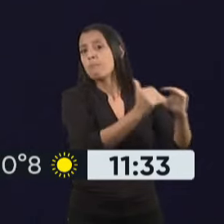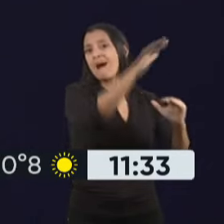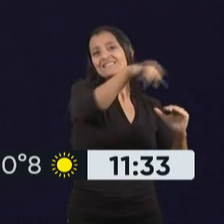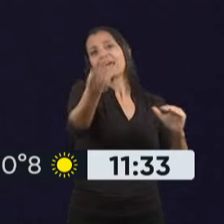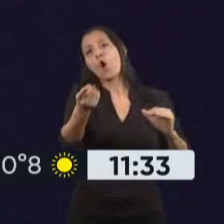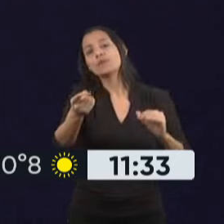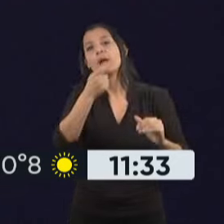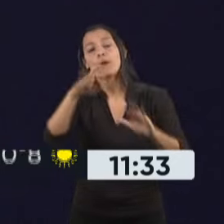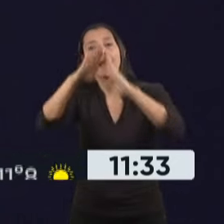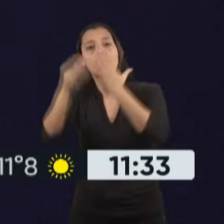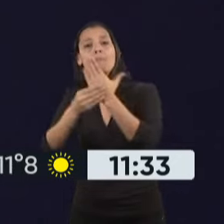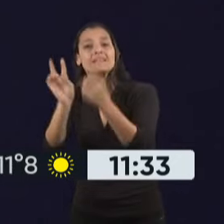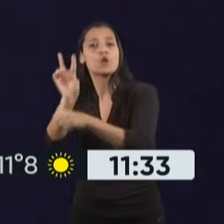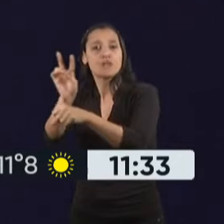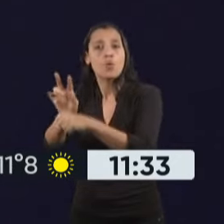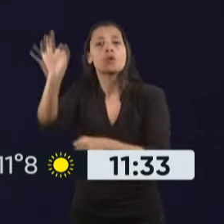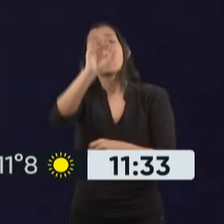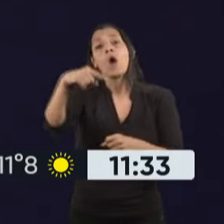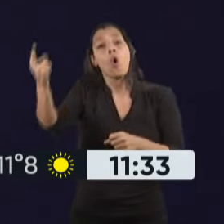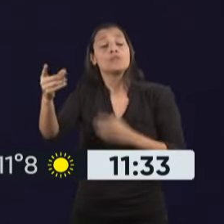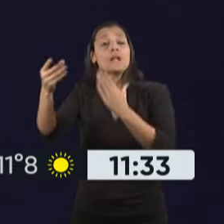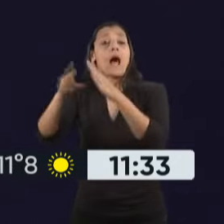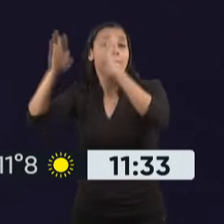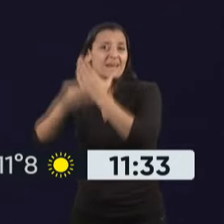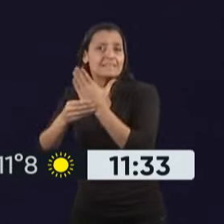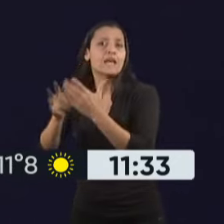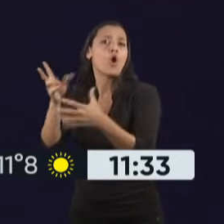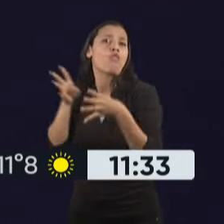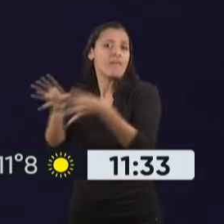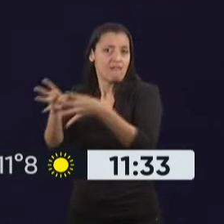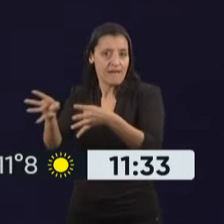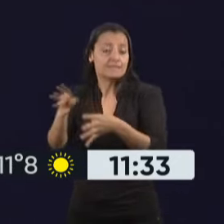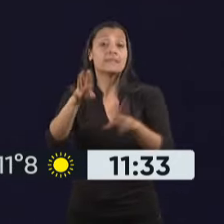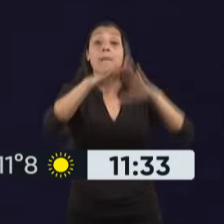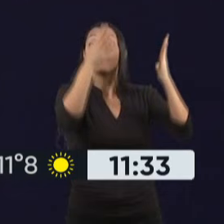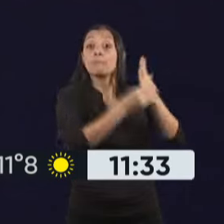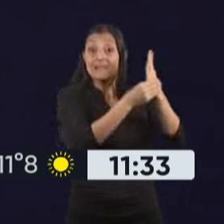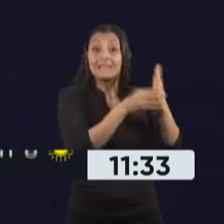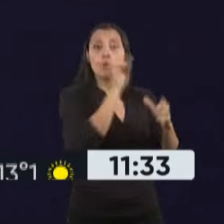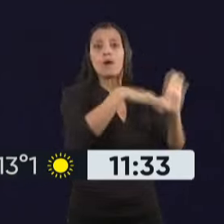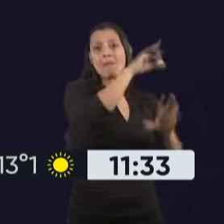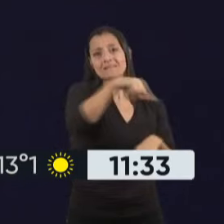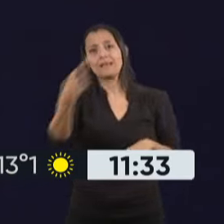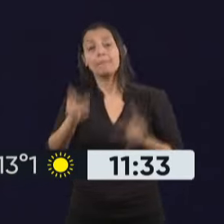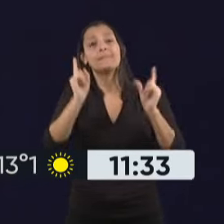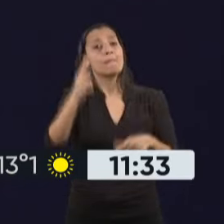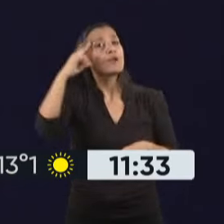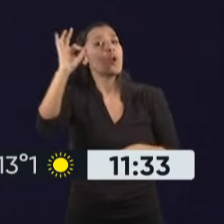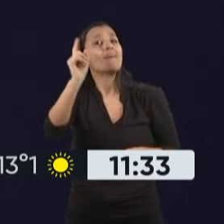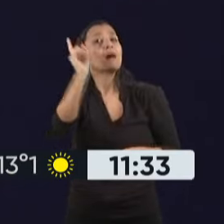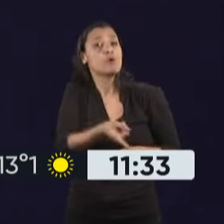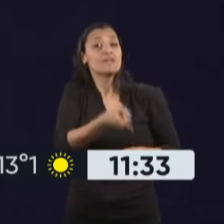como el Ministerio de Seguridad o el Ministerio de Defensa. Además, el 90% del presupuesto